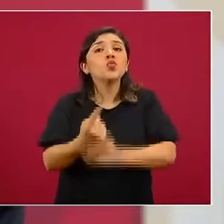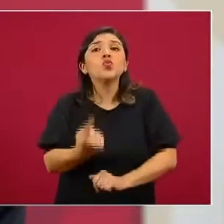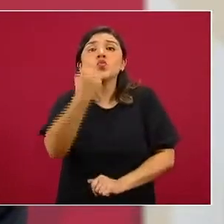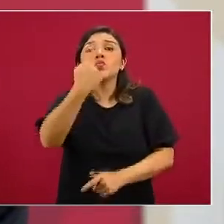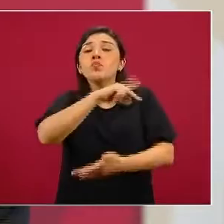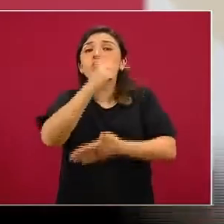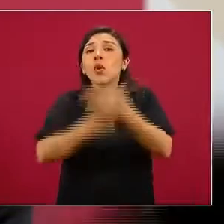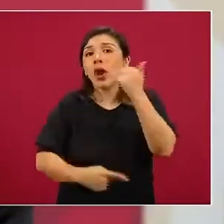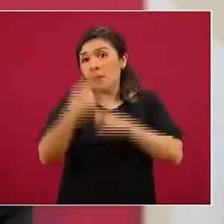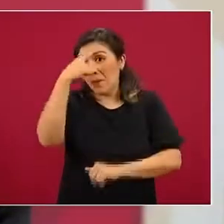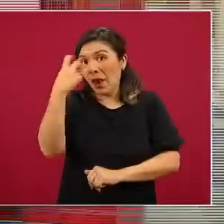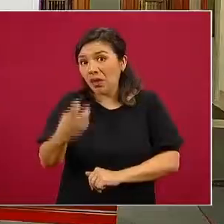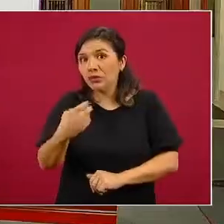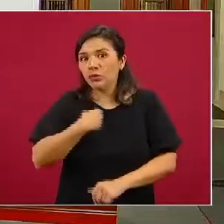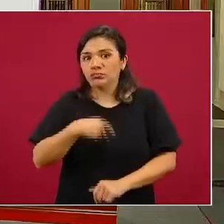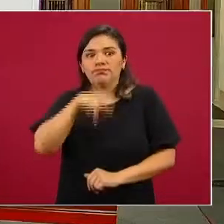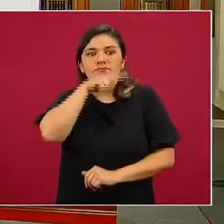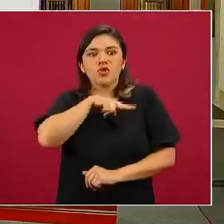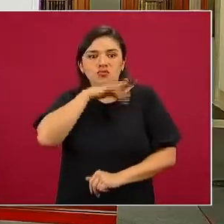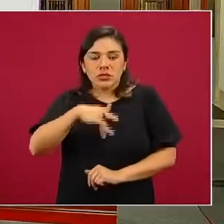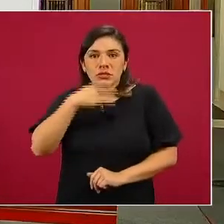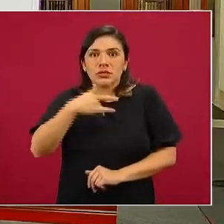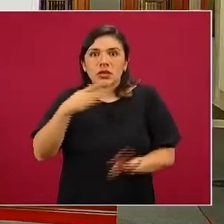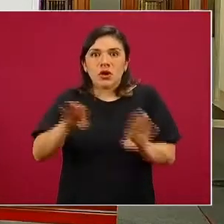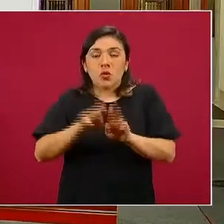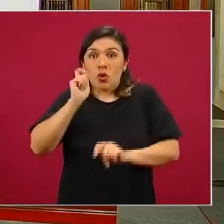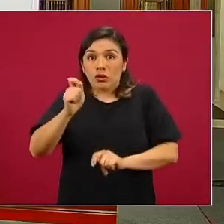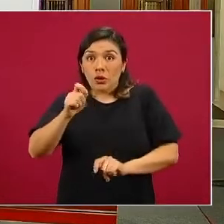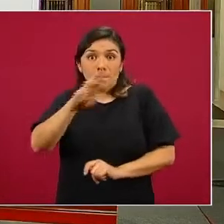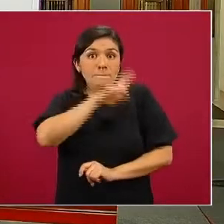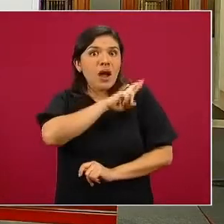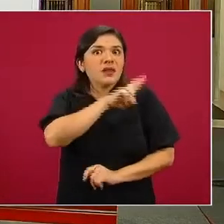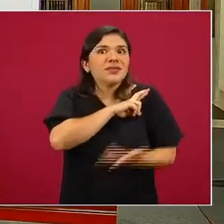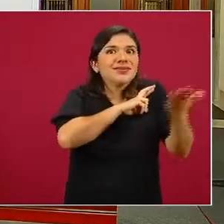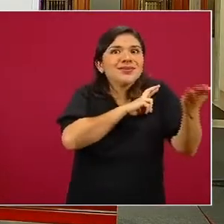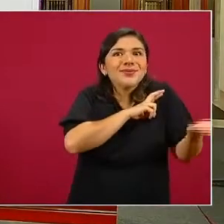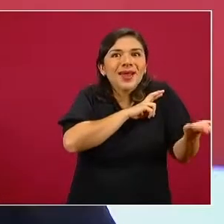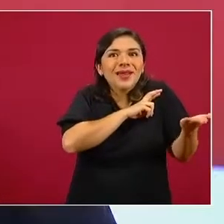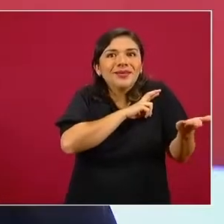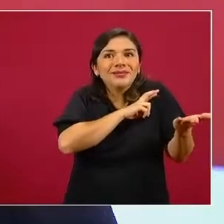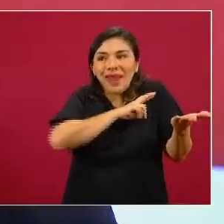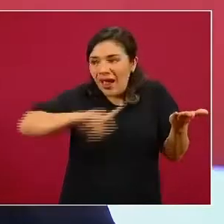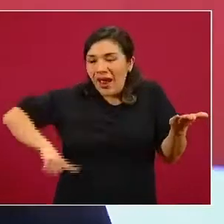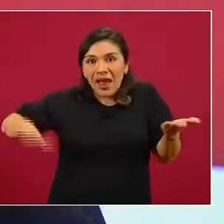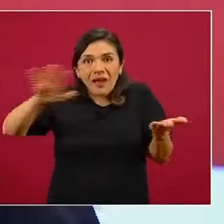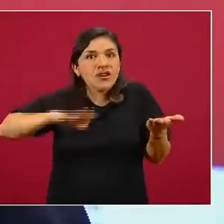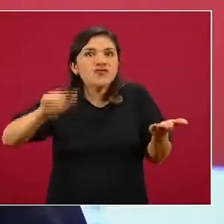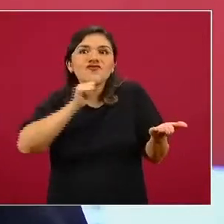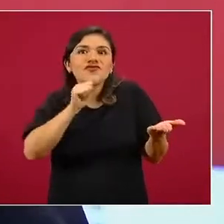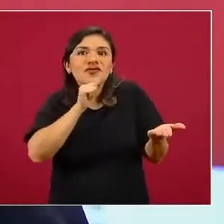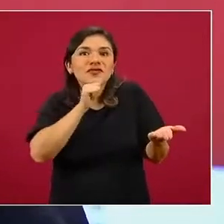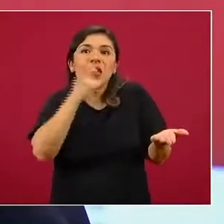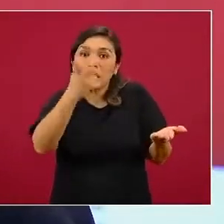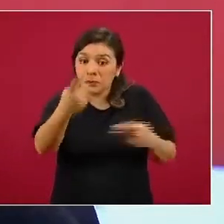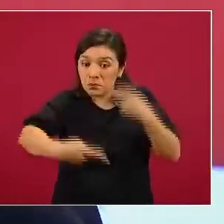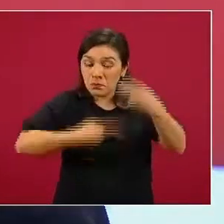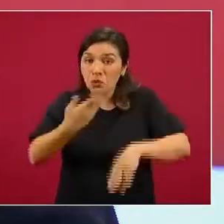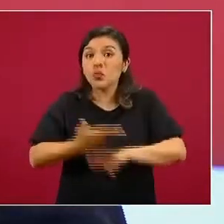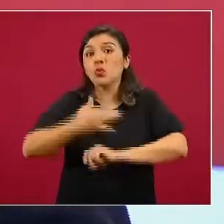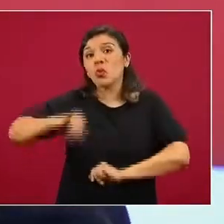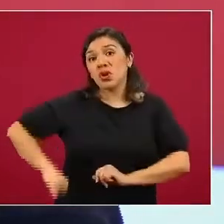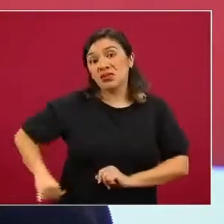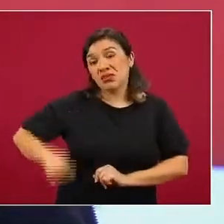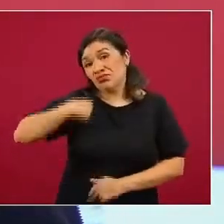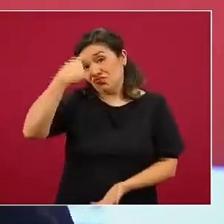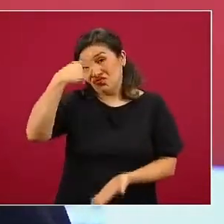en México y eso nos preocupa, porque además no es público, es privado. Entonces sí es una pregunta muy interesante, yo creo